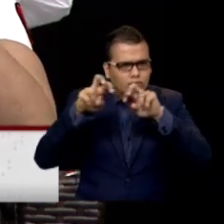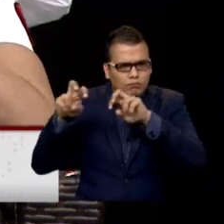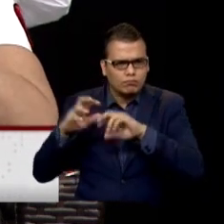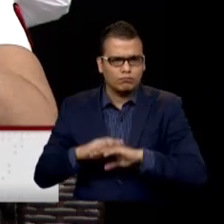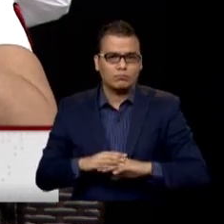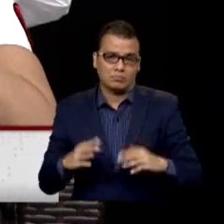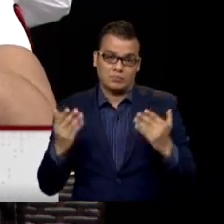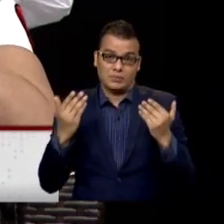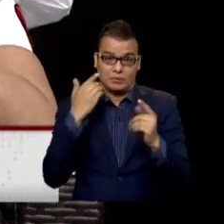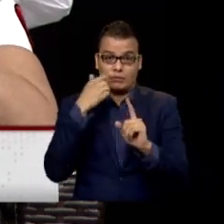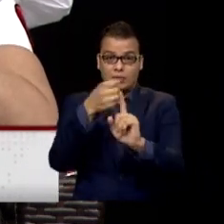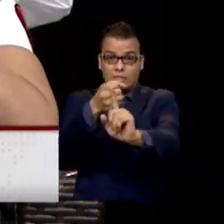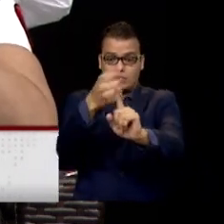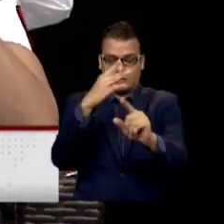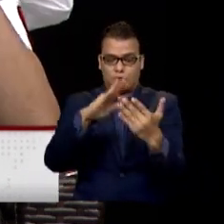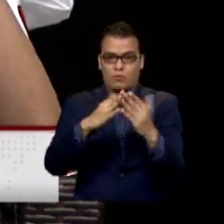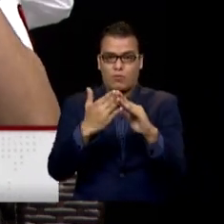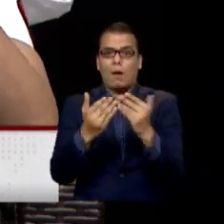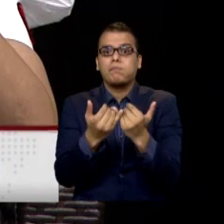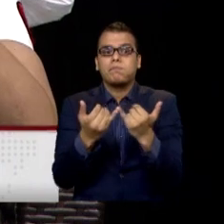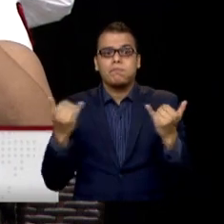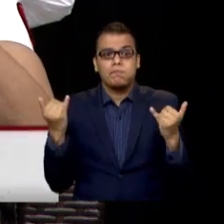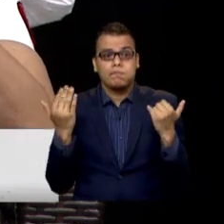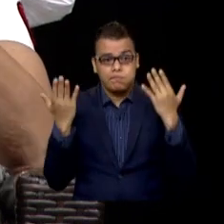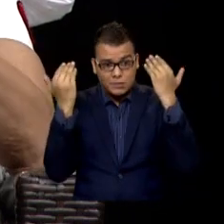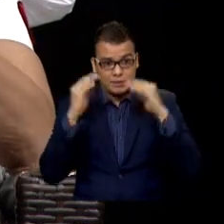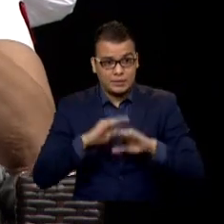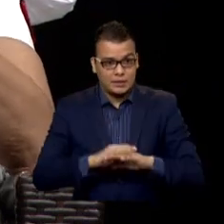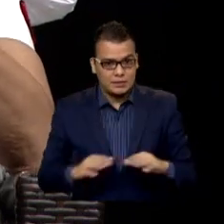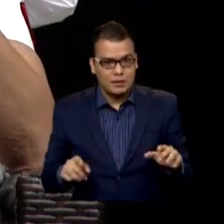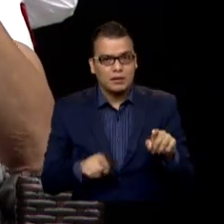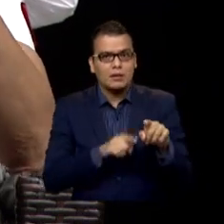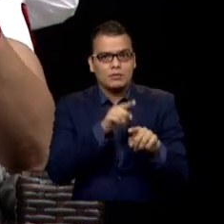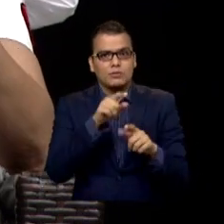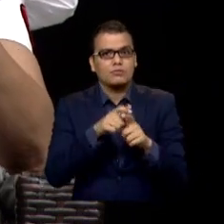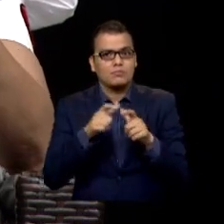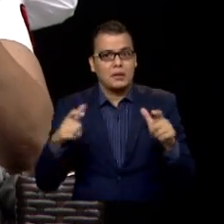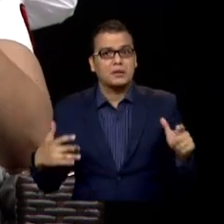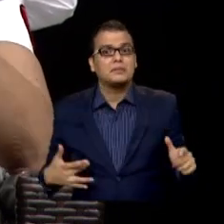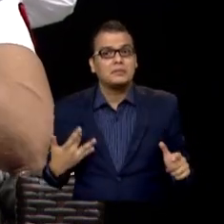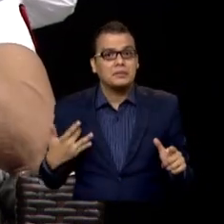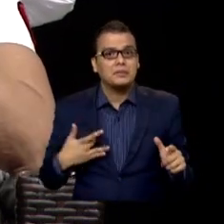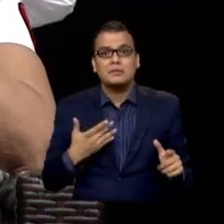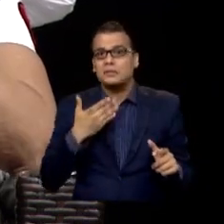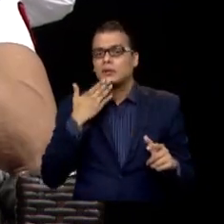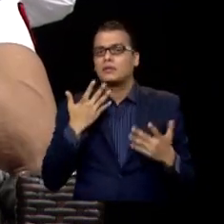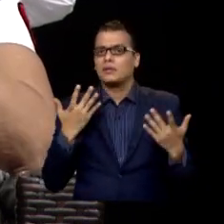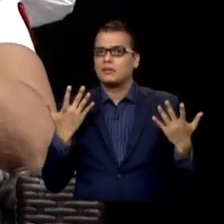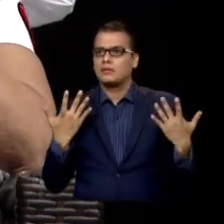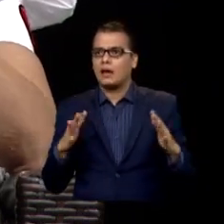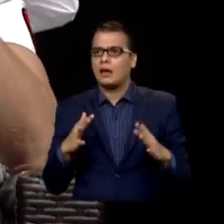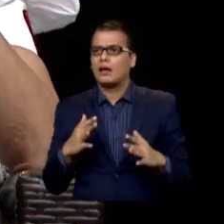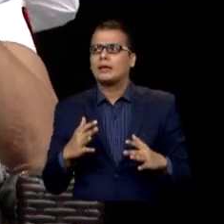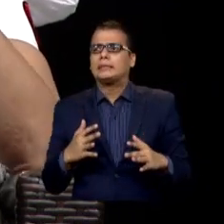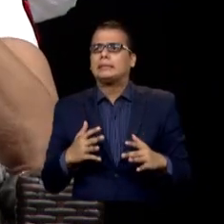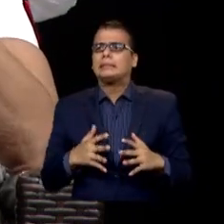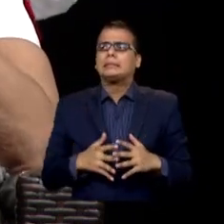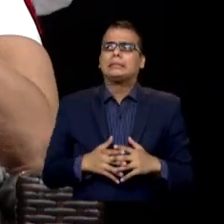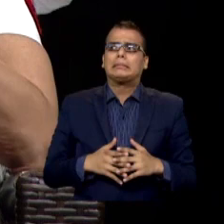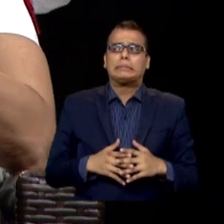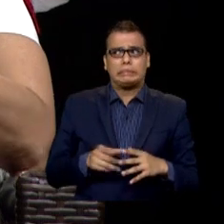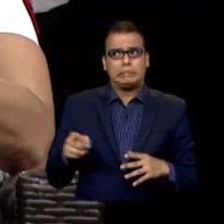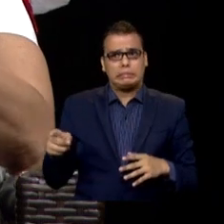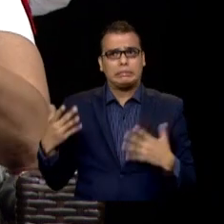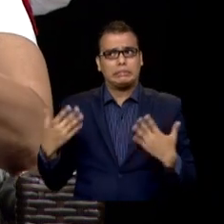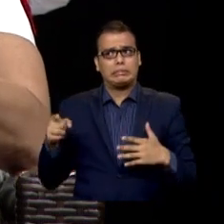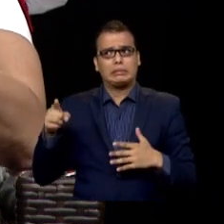creado, generado impacto en la comunidad. Han visto y han sentido, percibido que ya el virus está cerca de su casa, la gente dice, no,